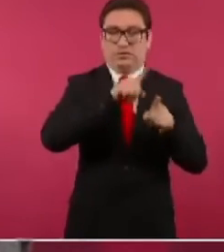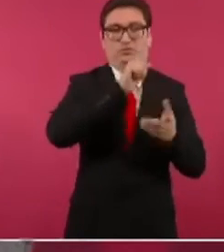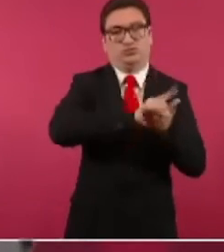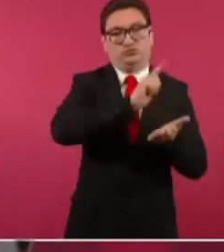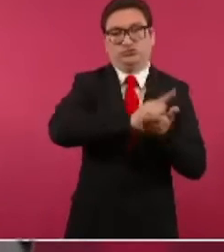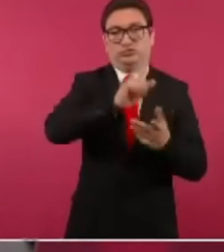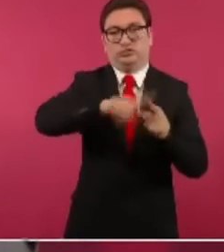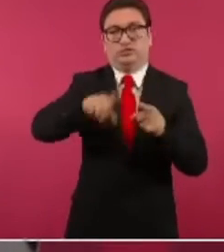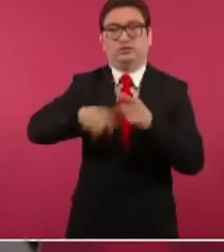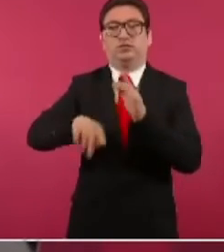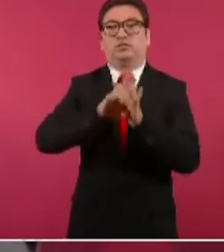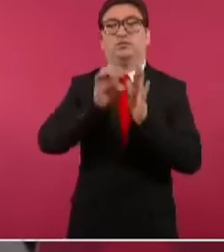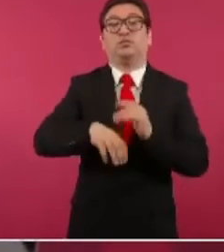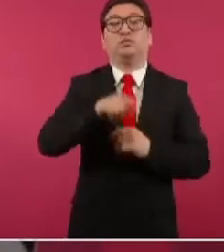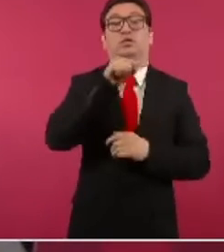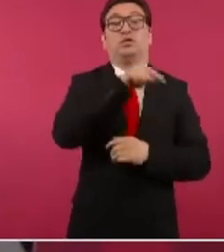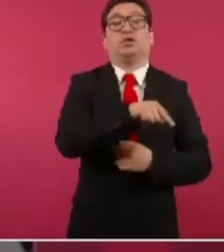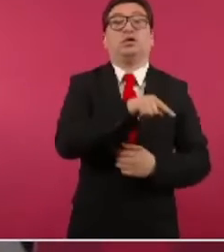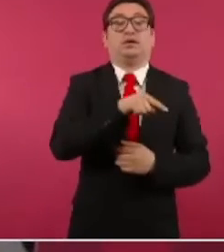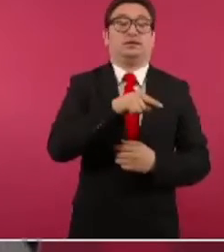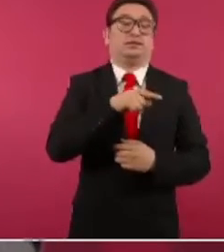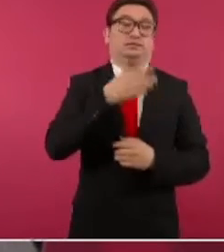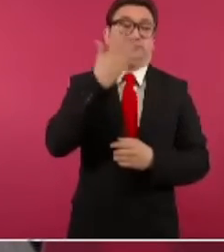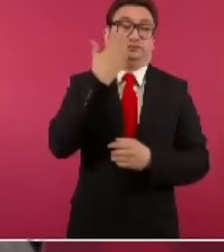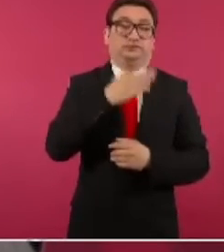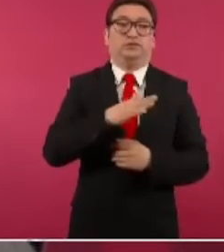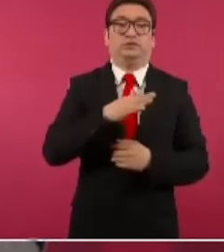que haya medicamentos,